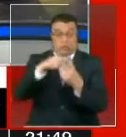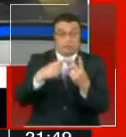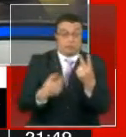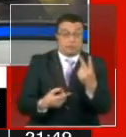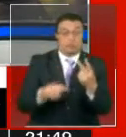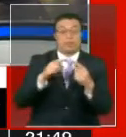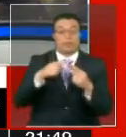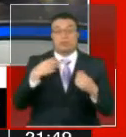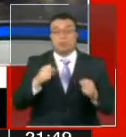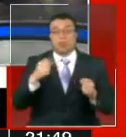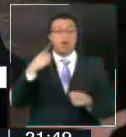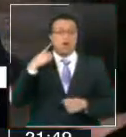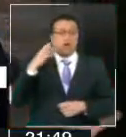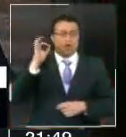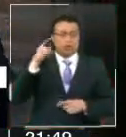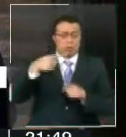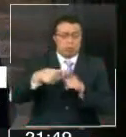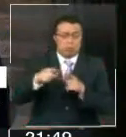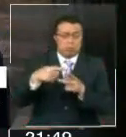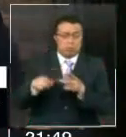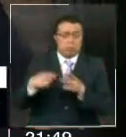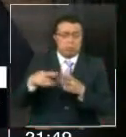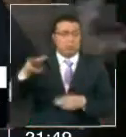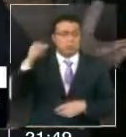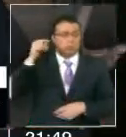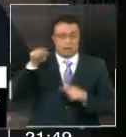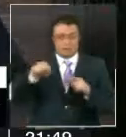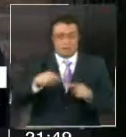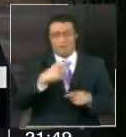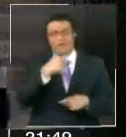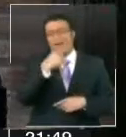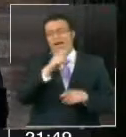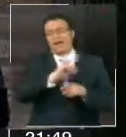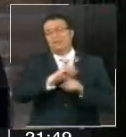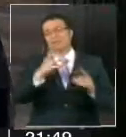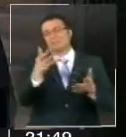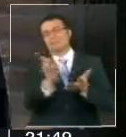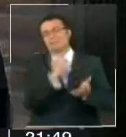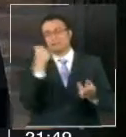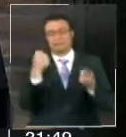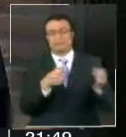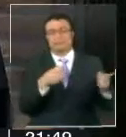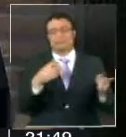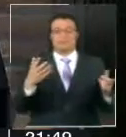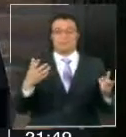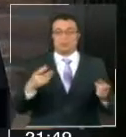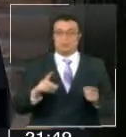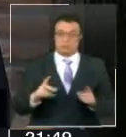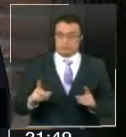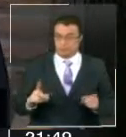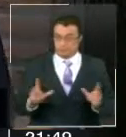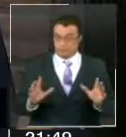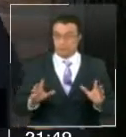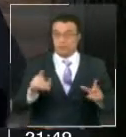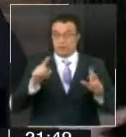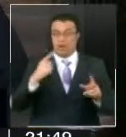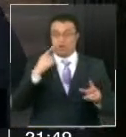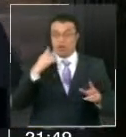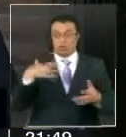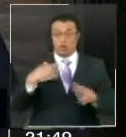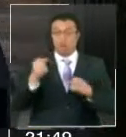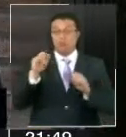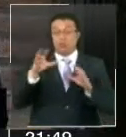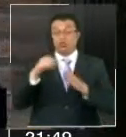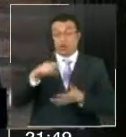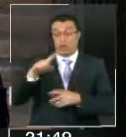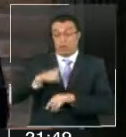escuchado muchas noticias como que esto está regalado porque ella no es una figura nacional. Yo tuve oficina bastante